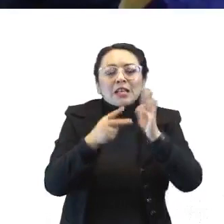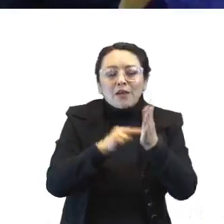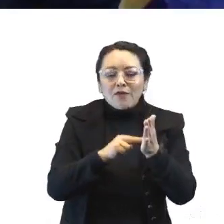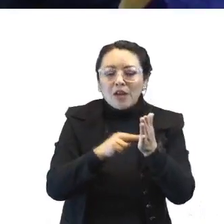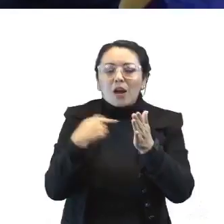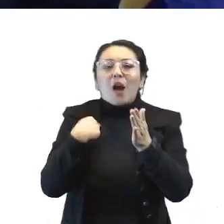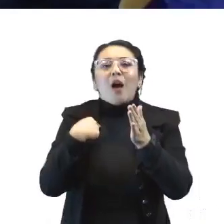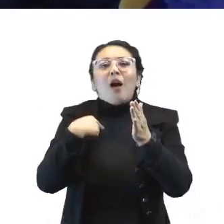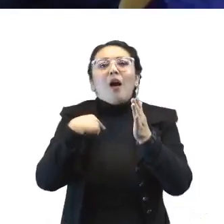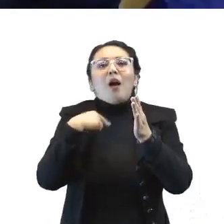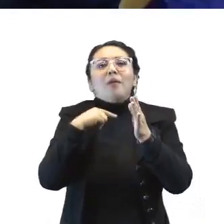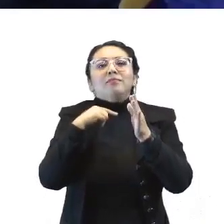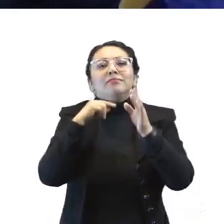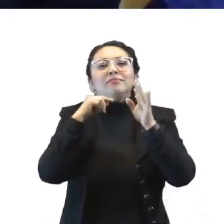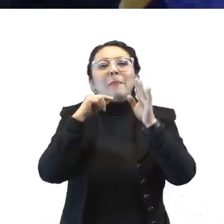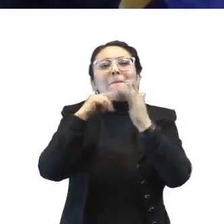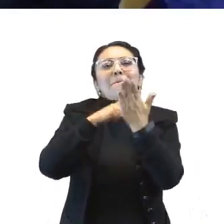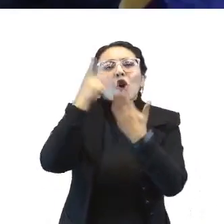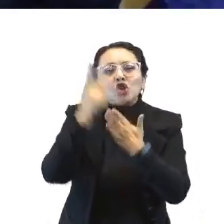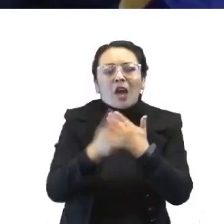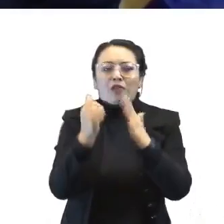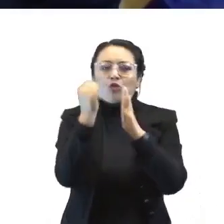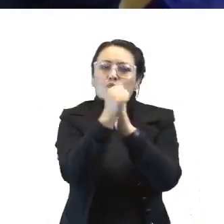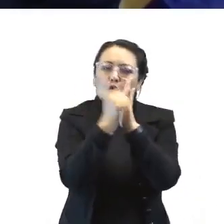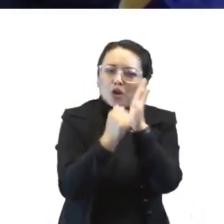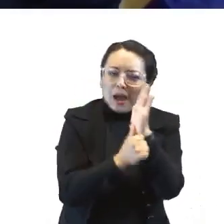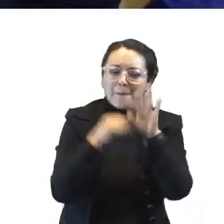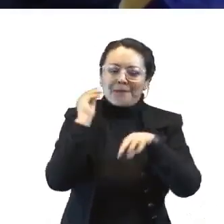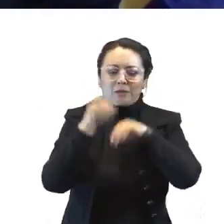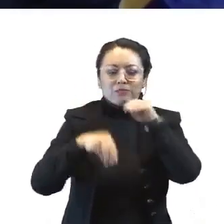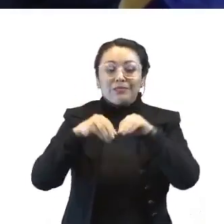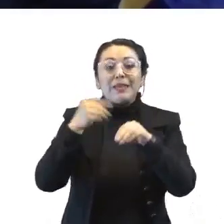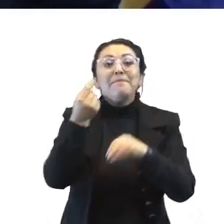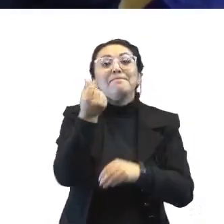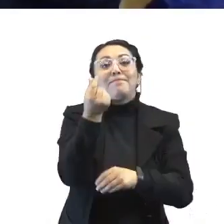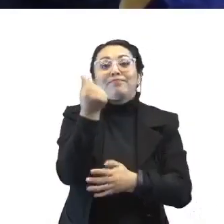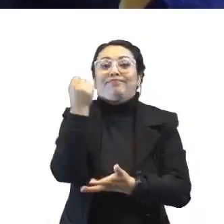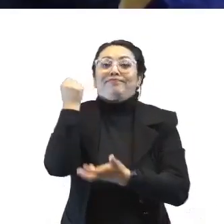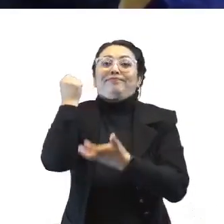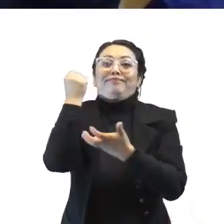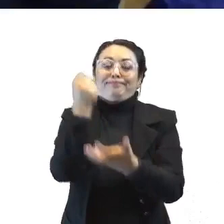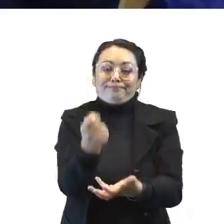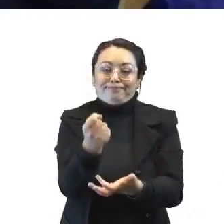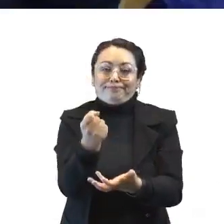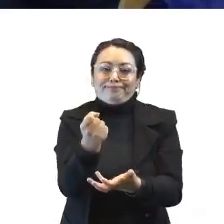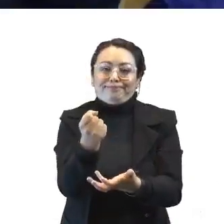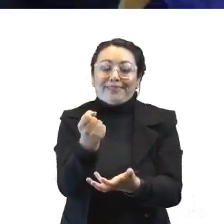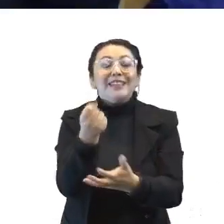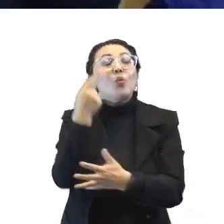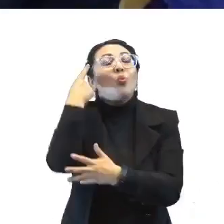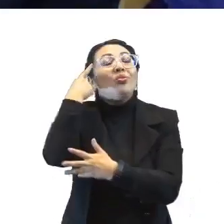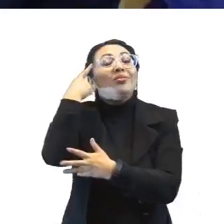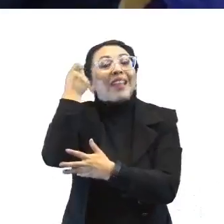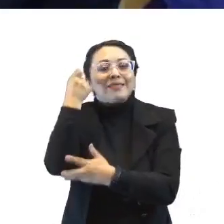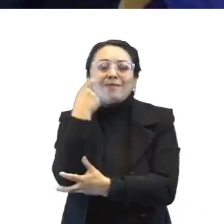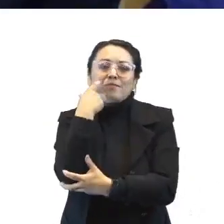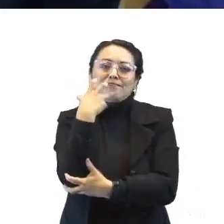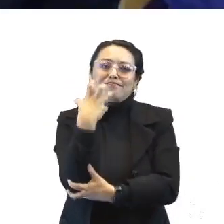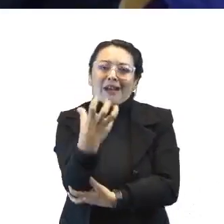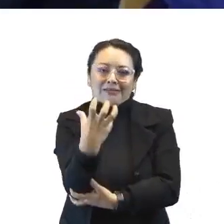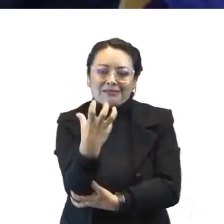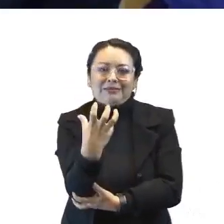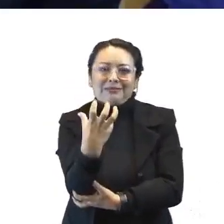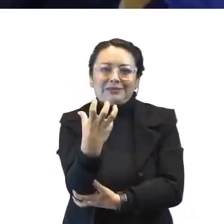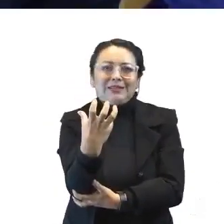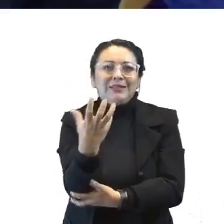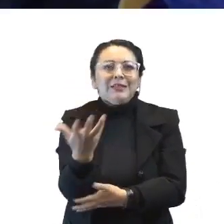programas, proyectos, pero sobre todo presupuestos. Y aquí hay un desafío enorme,